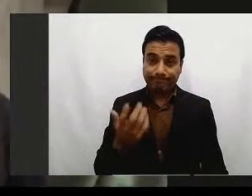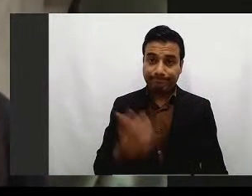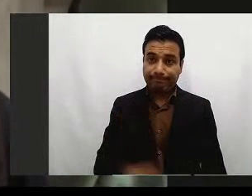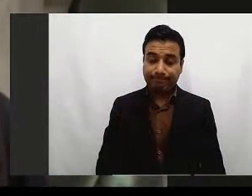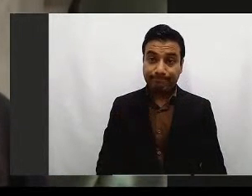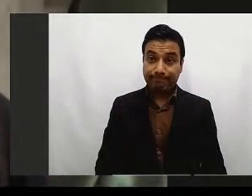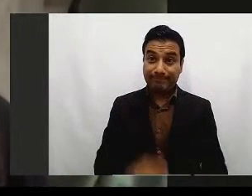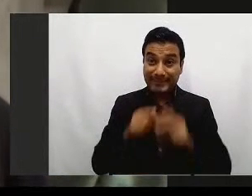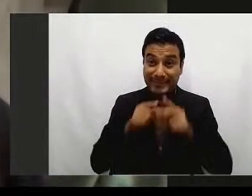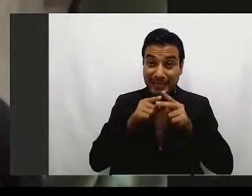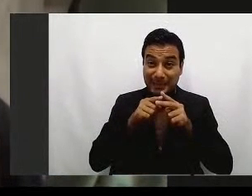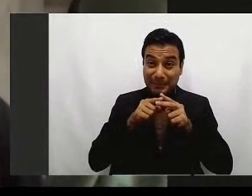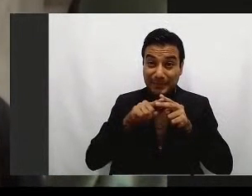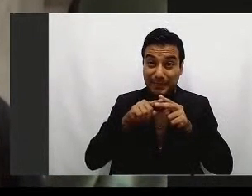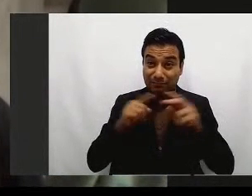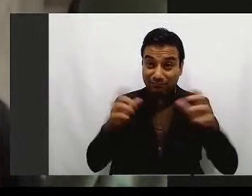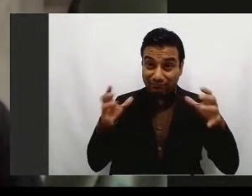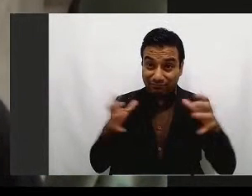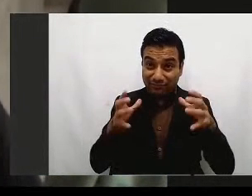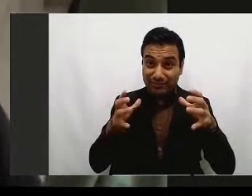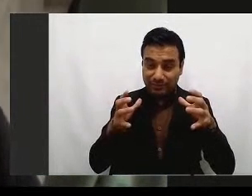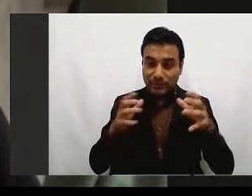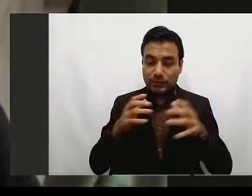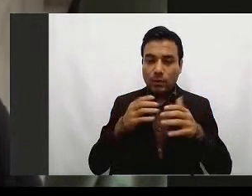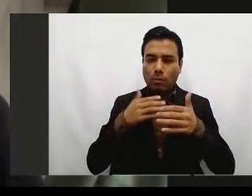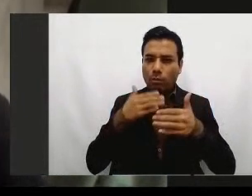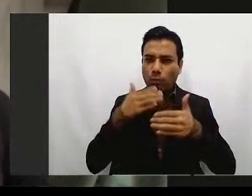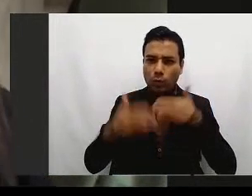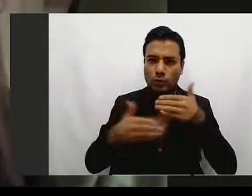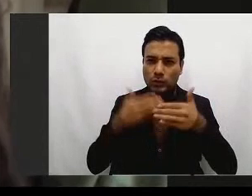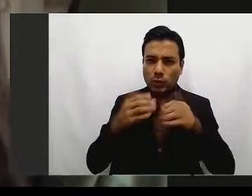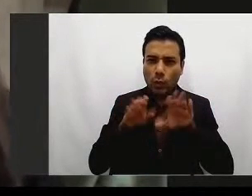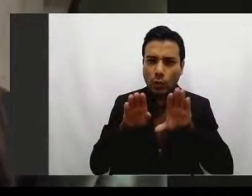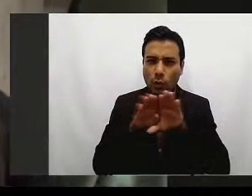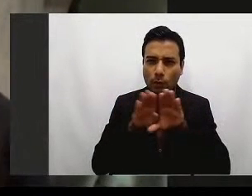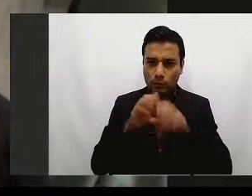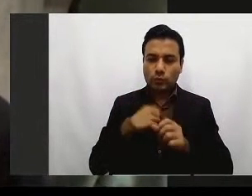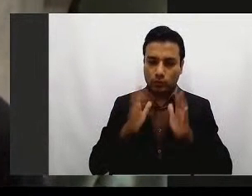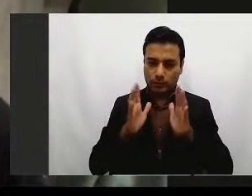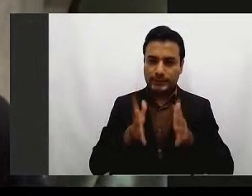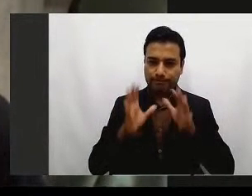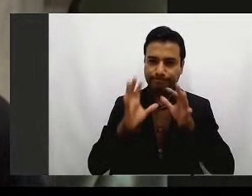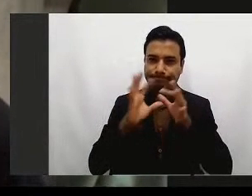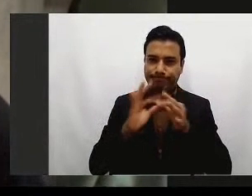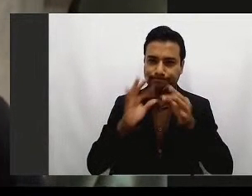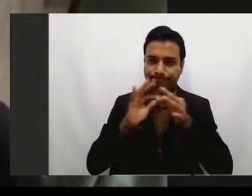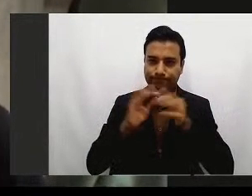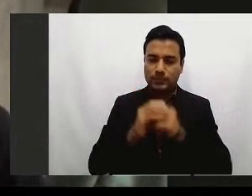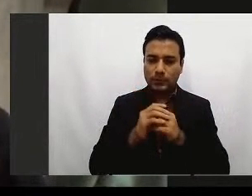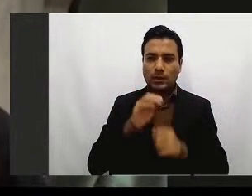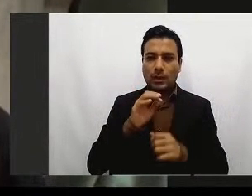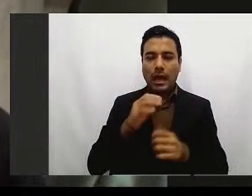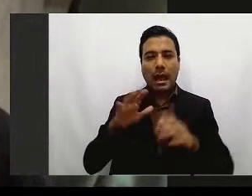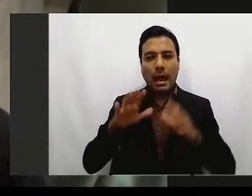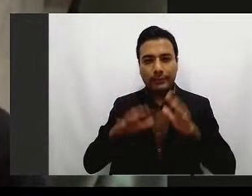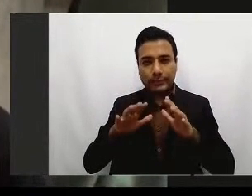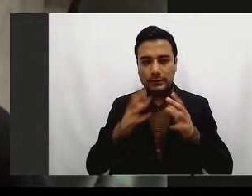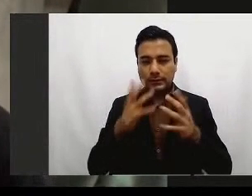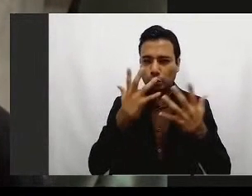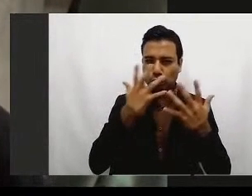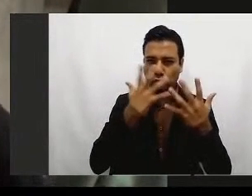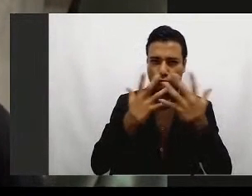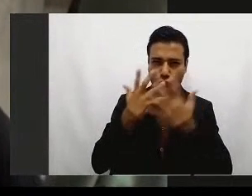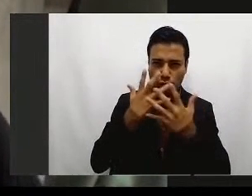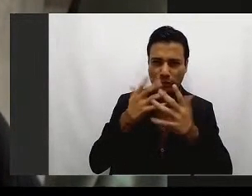principio que teníamos este proceso, pero que podía ser a momentos vago, confuso, y eso lo